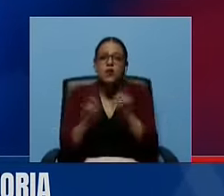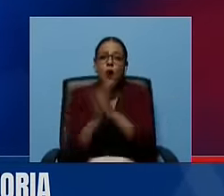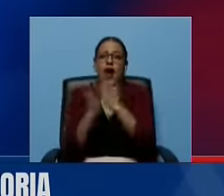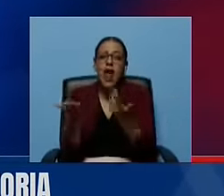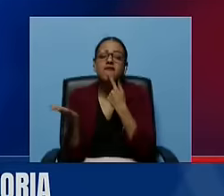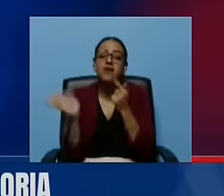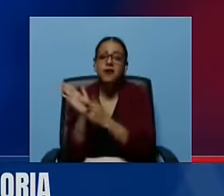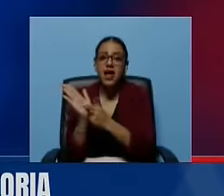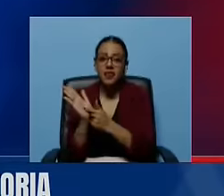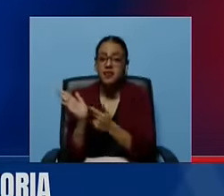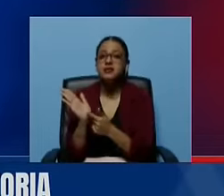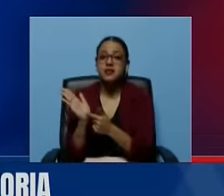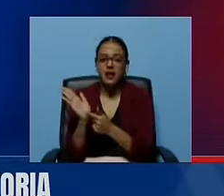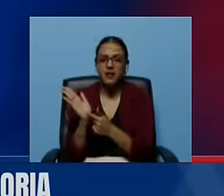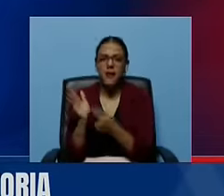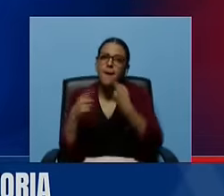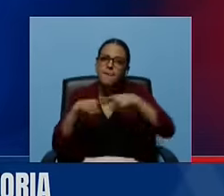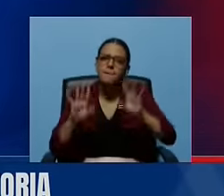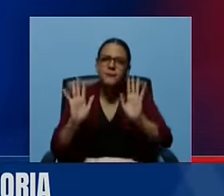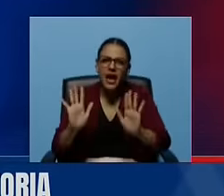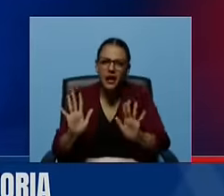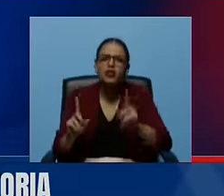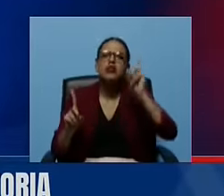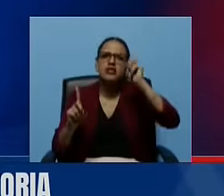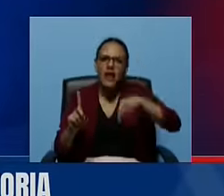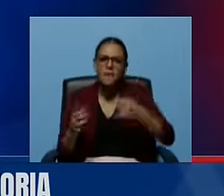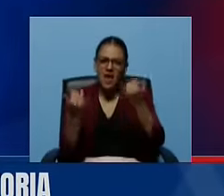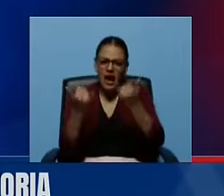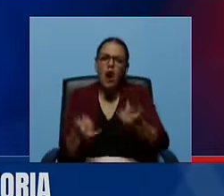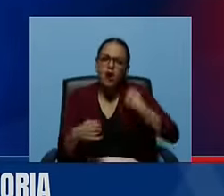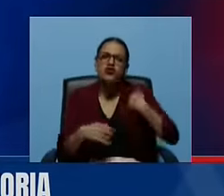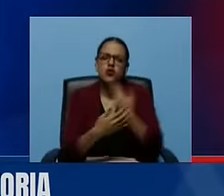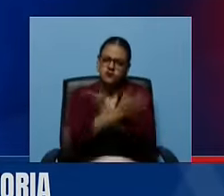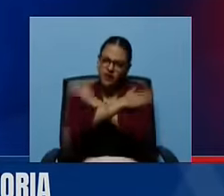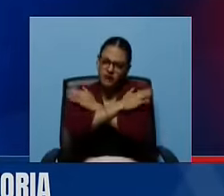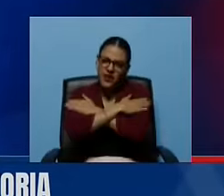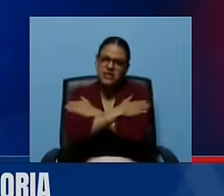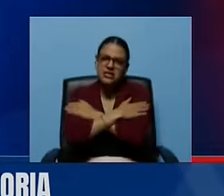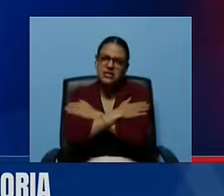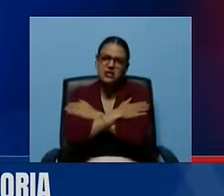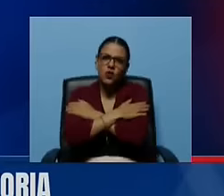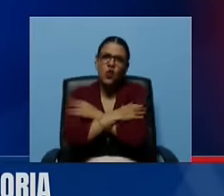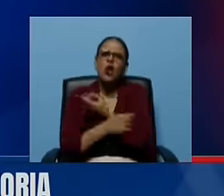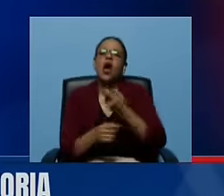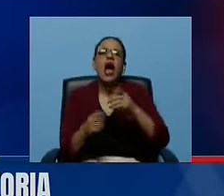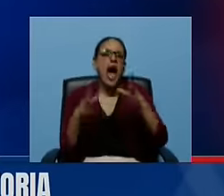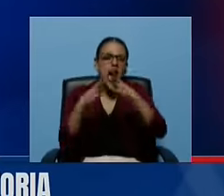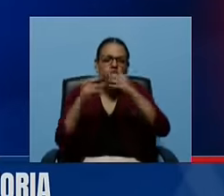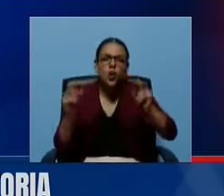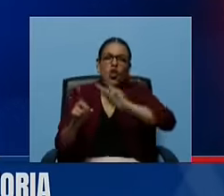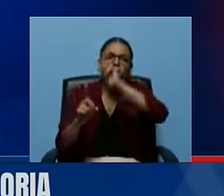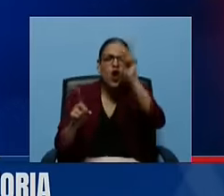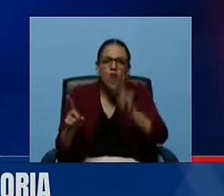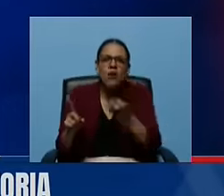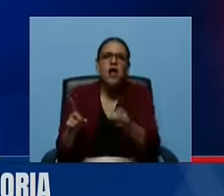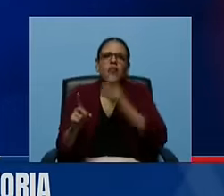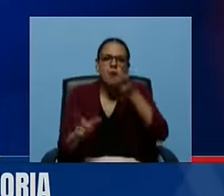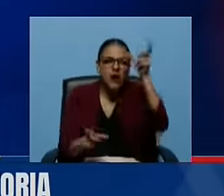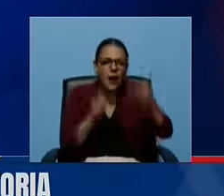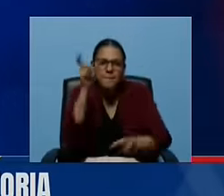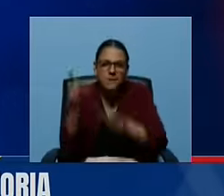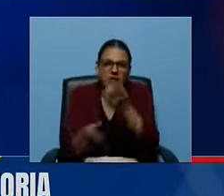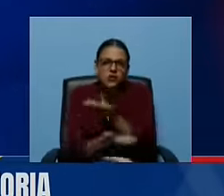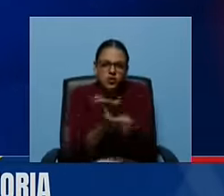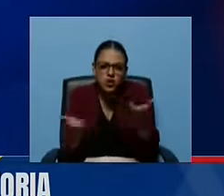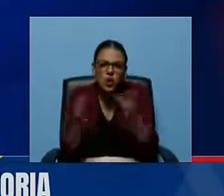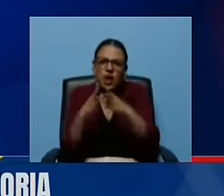Biblia. Pero también ahora felicito al resto de los venezolanos de bien y las